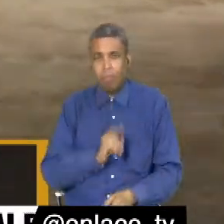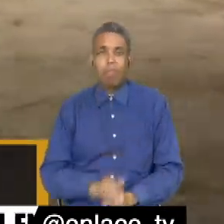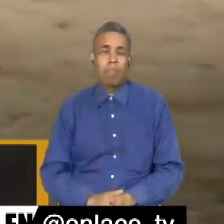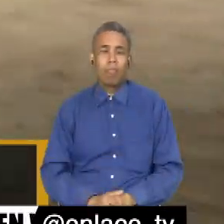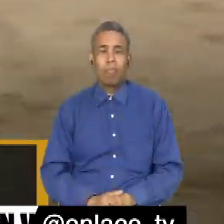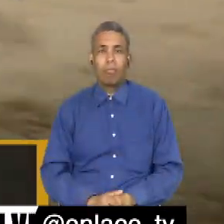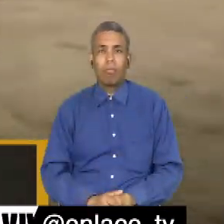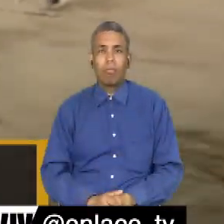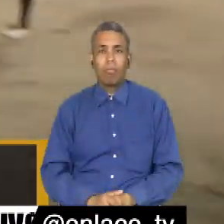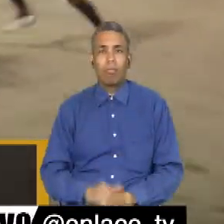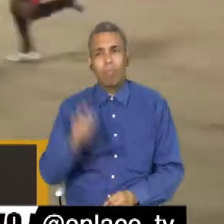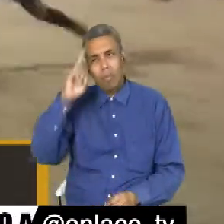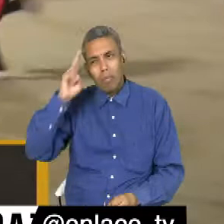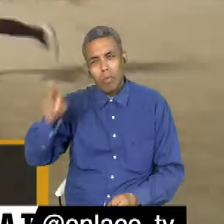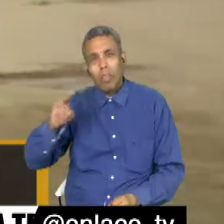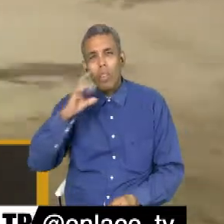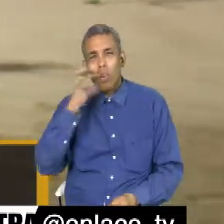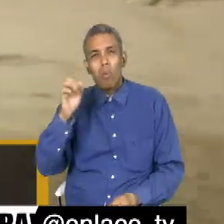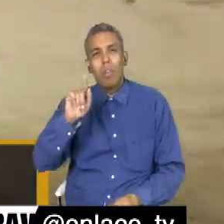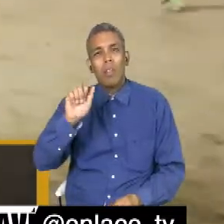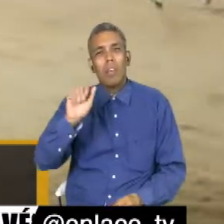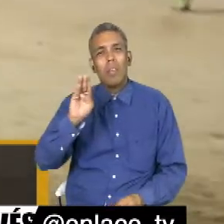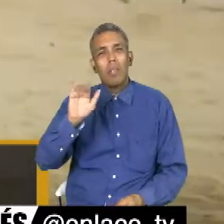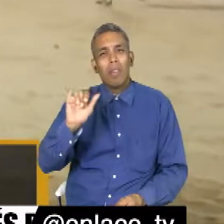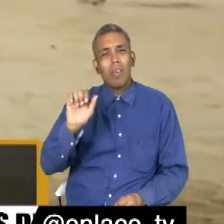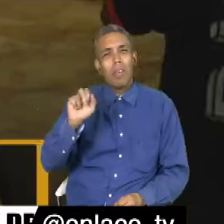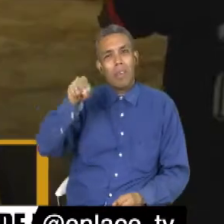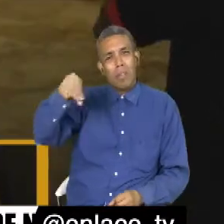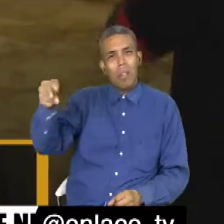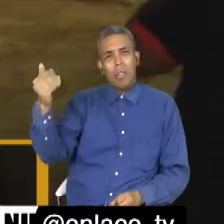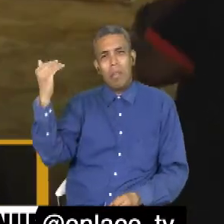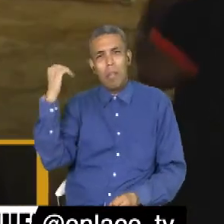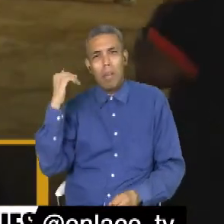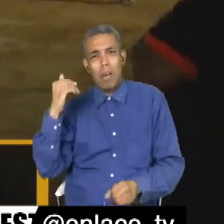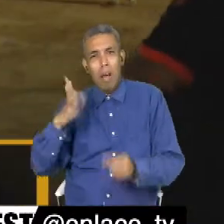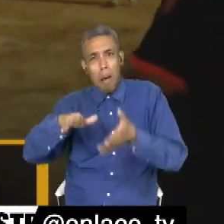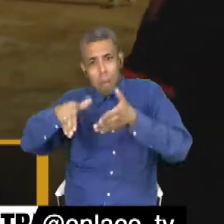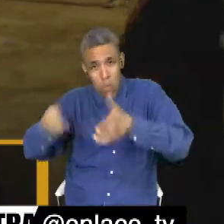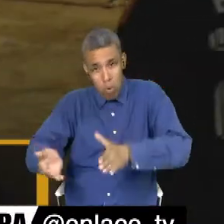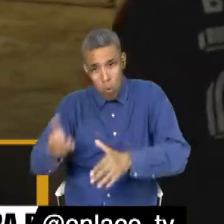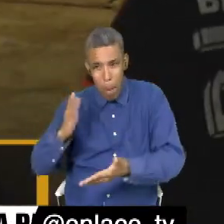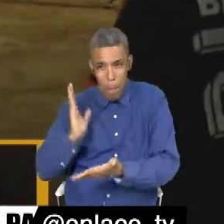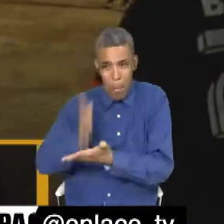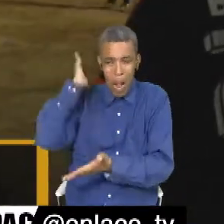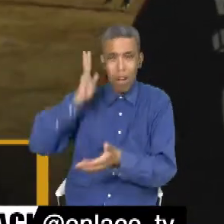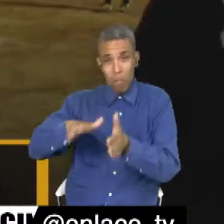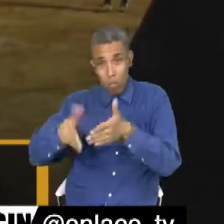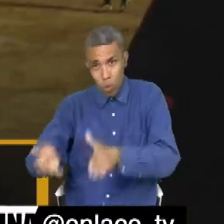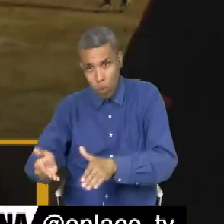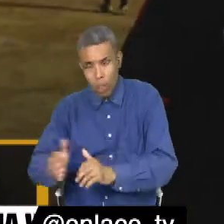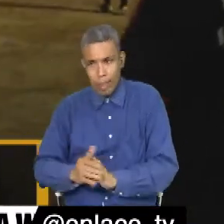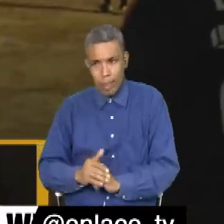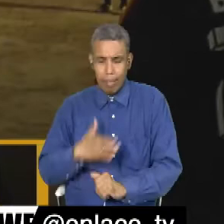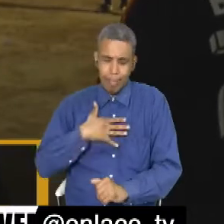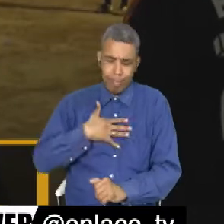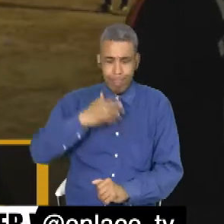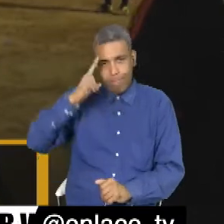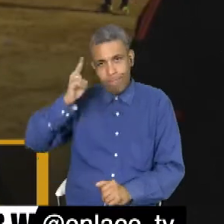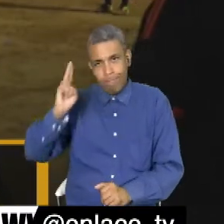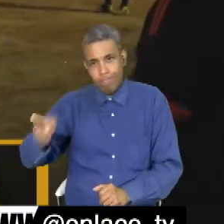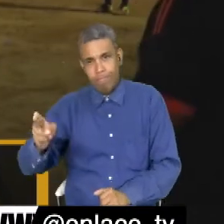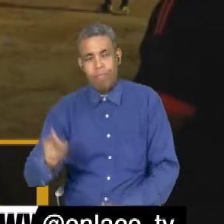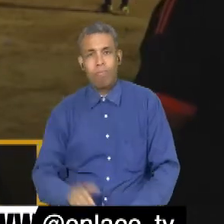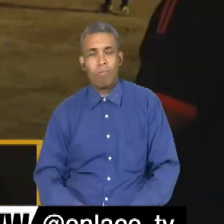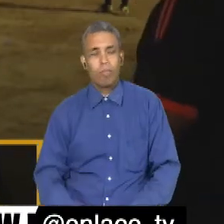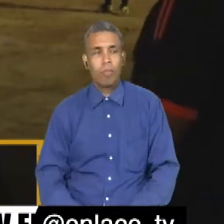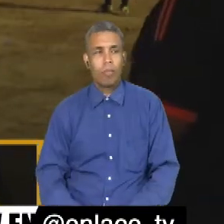un homenaje a Fabián Martínez, árbitro de fútbol que murió de forma trágica. También quisimos darle un pequeño homenaje a